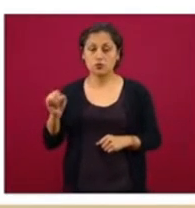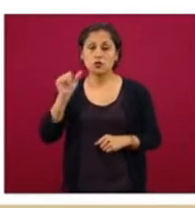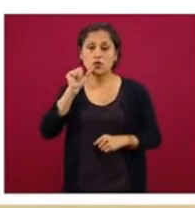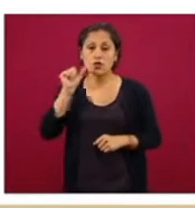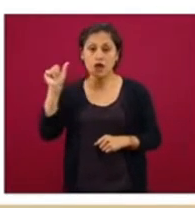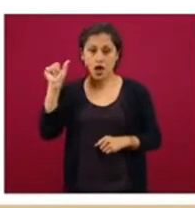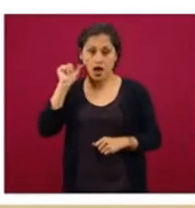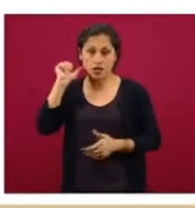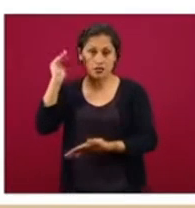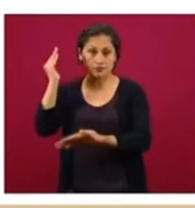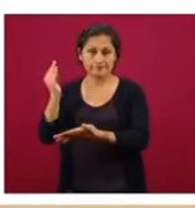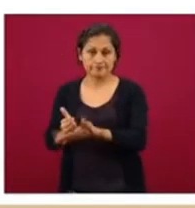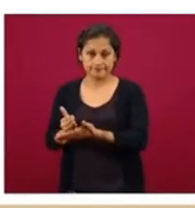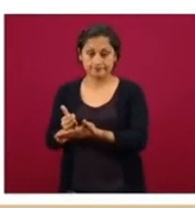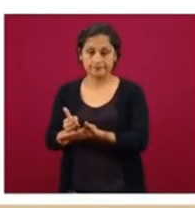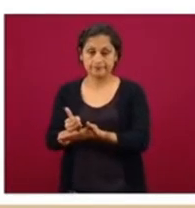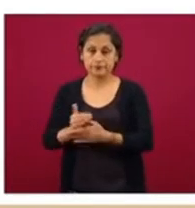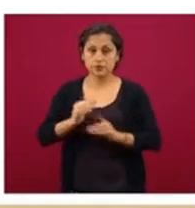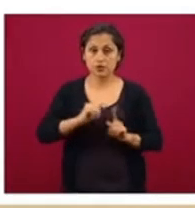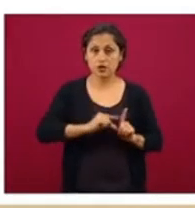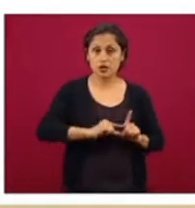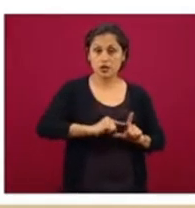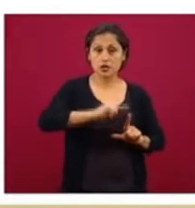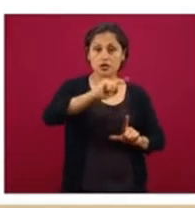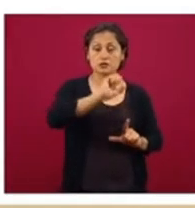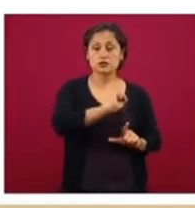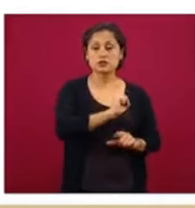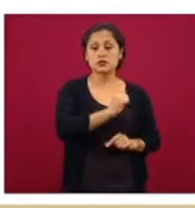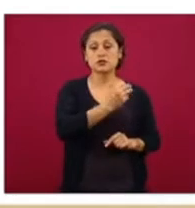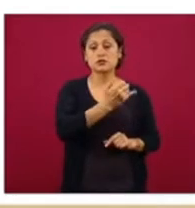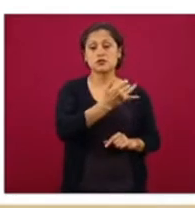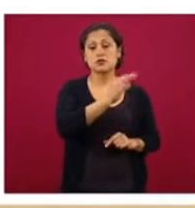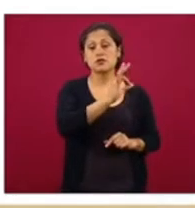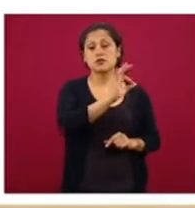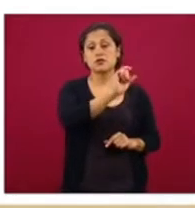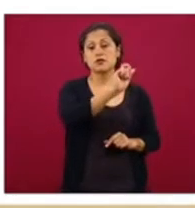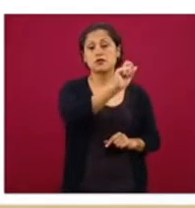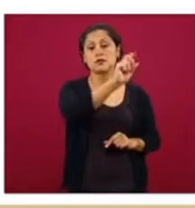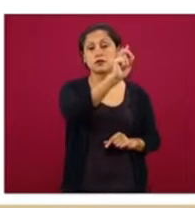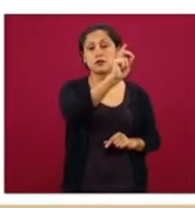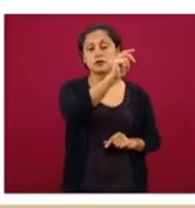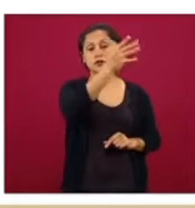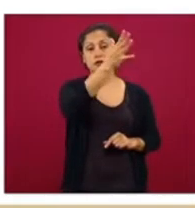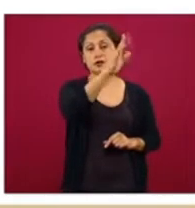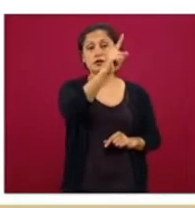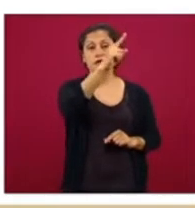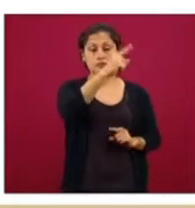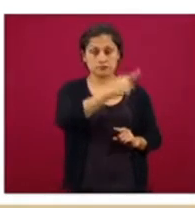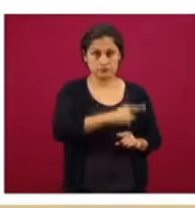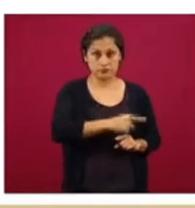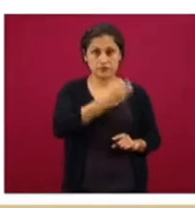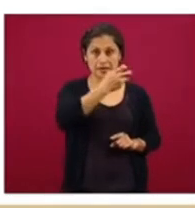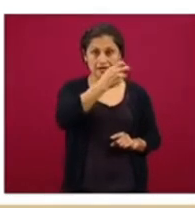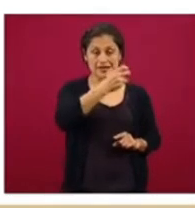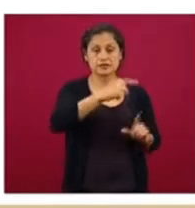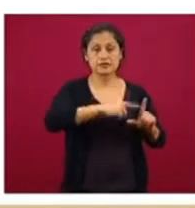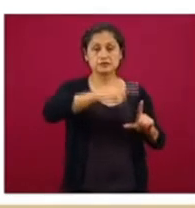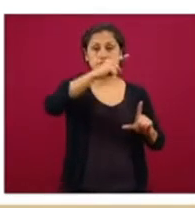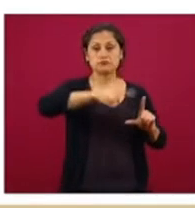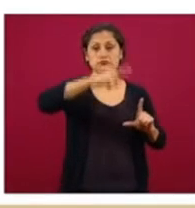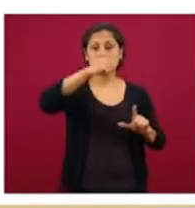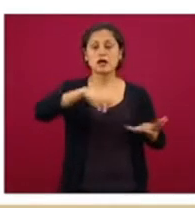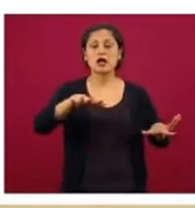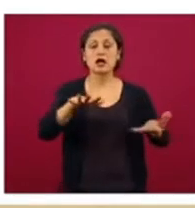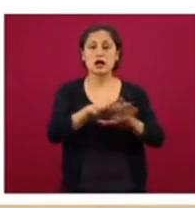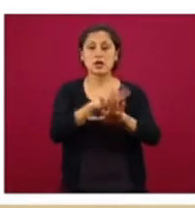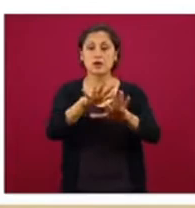ayer, y aquí dice 60, 50, 40, 30, 20, 10% de cambio con respecto a lo que hay en el día